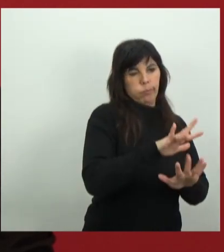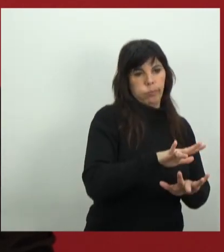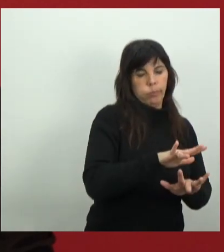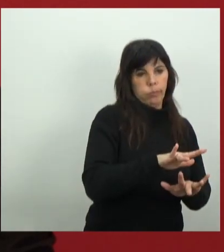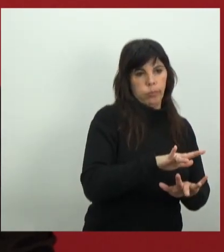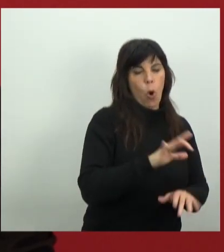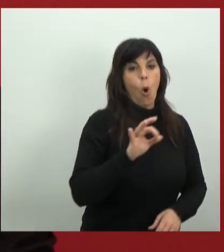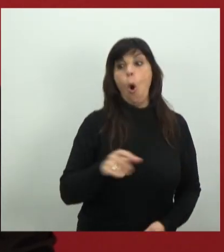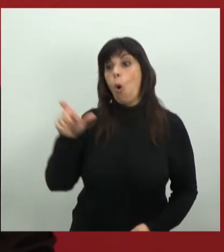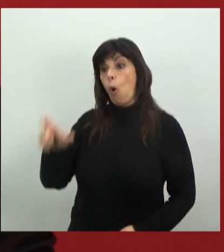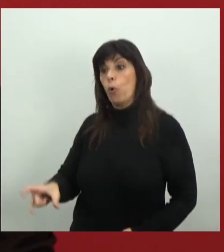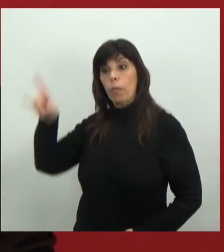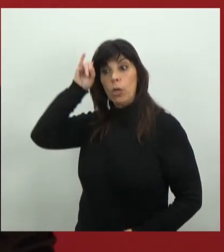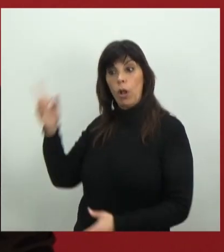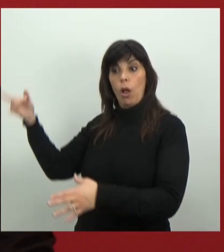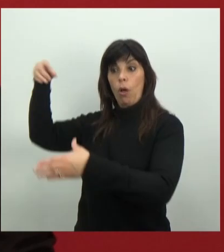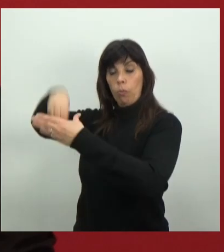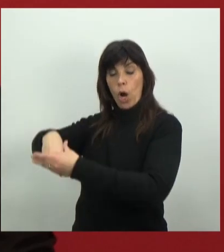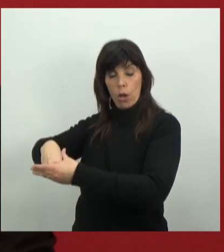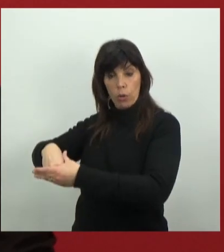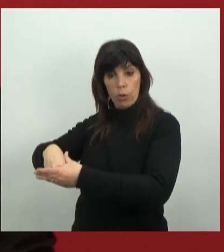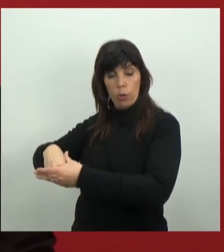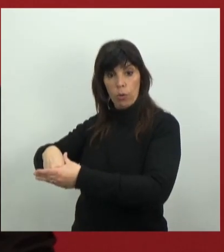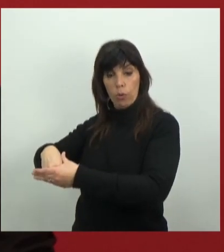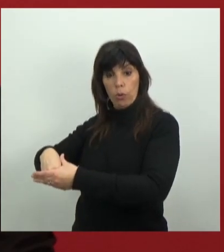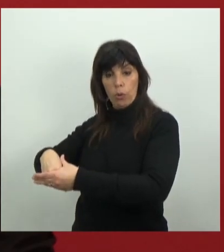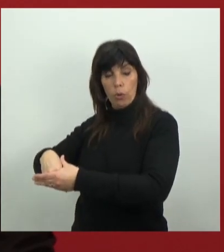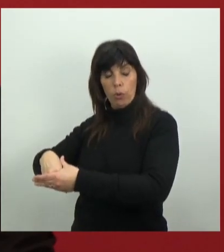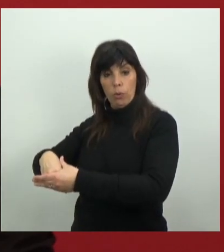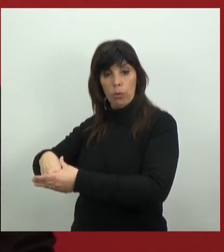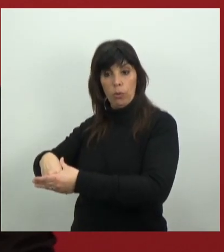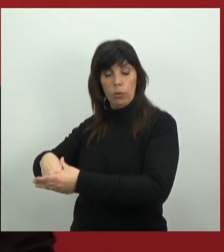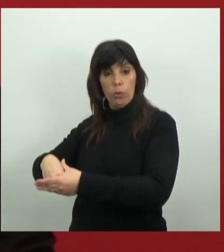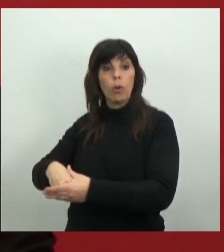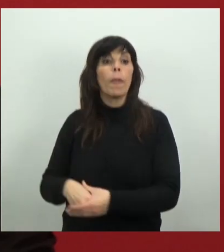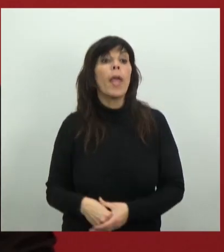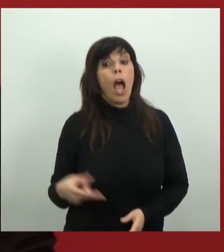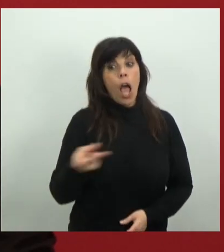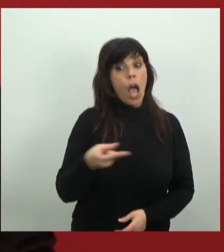orar por un poseído. ¿Es posible liberar a las personas? Sí.